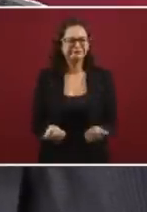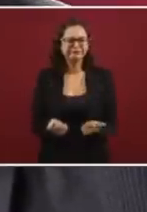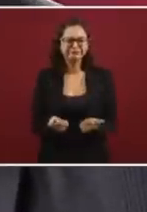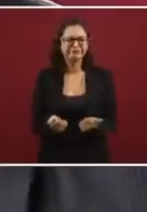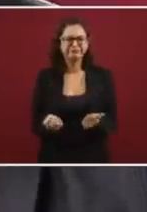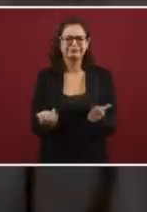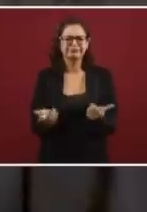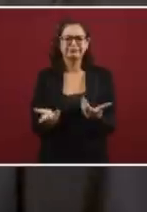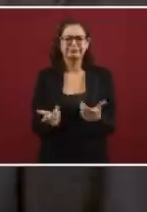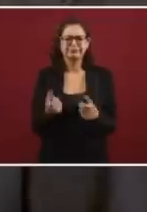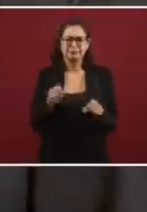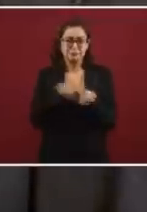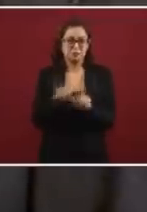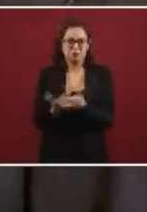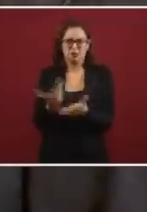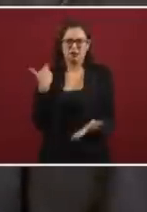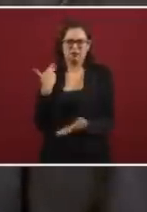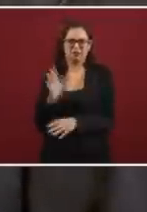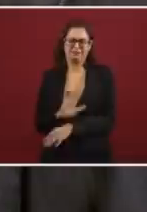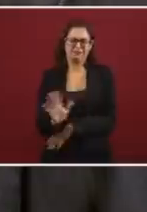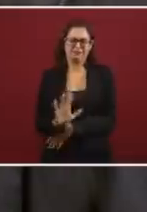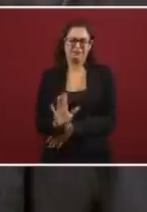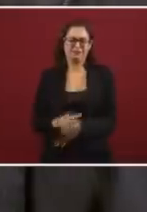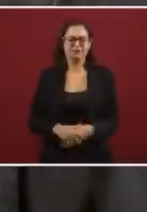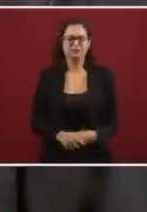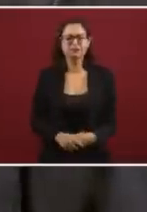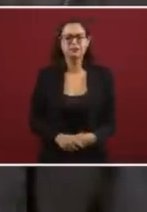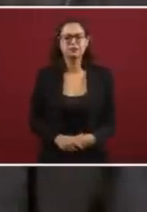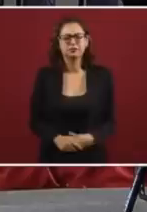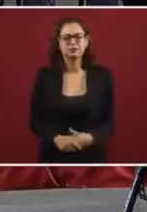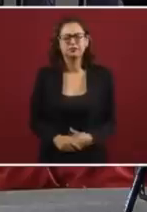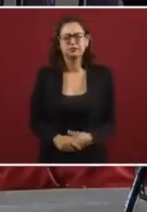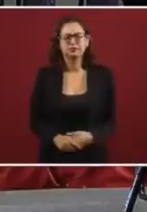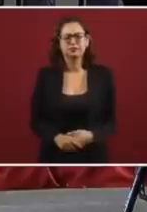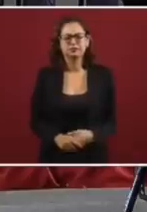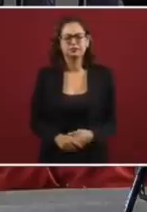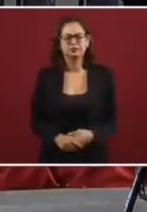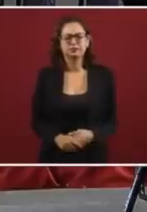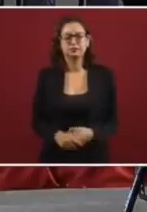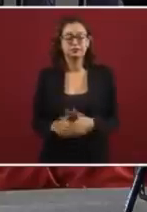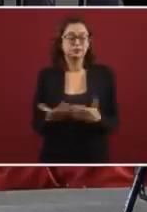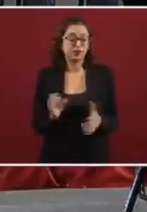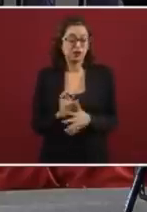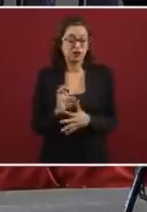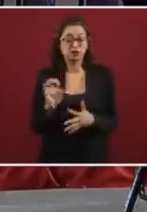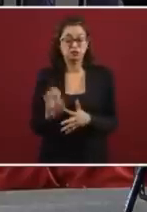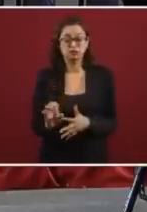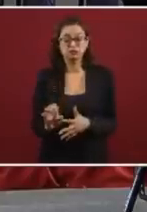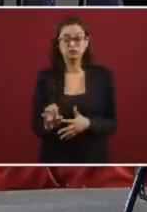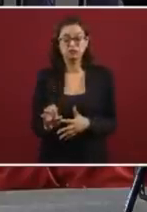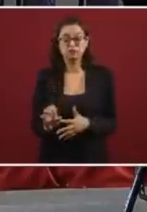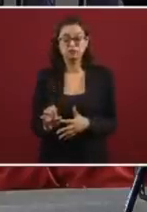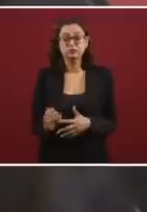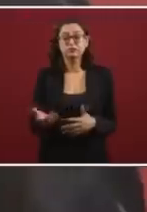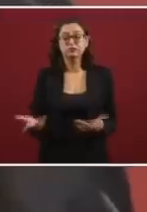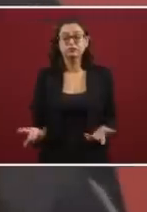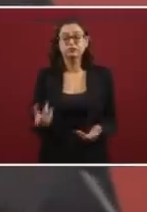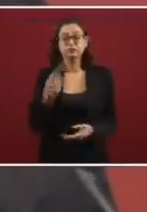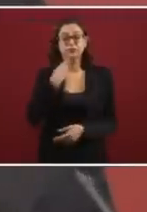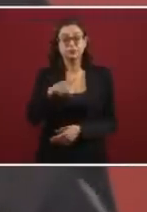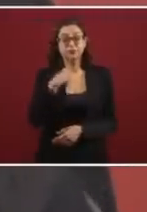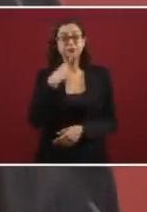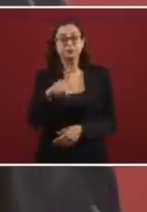ya no es lo mismo que antes entonces estas denuncias